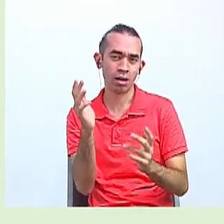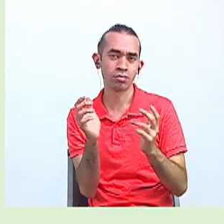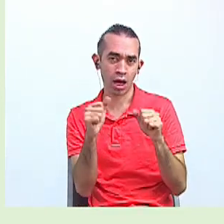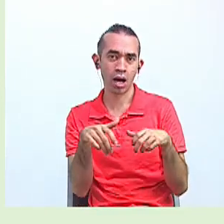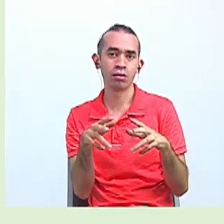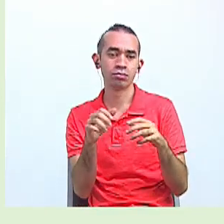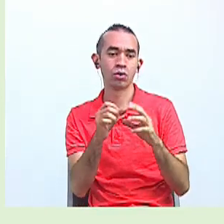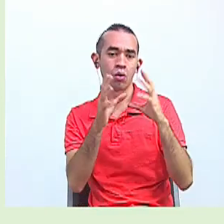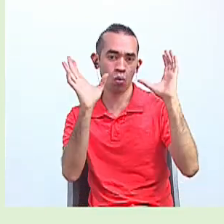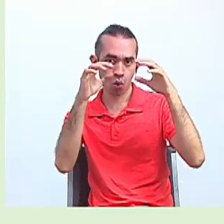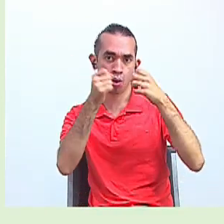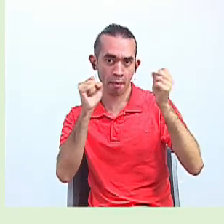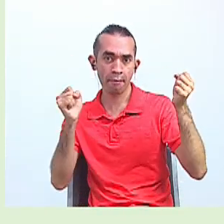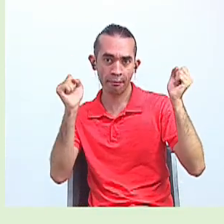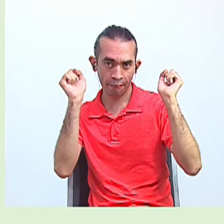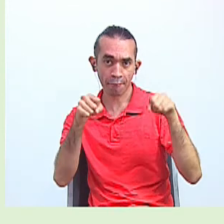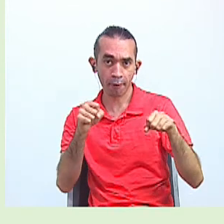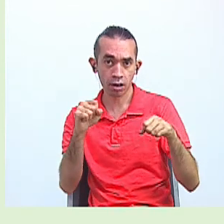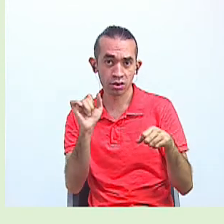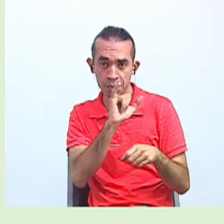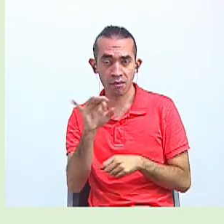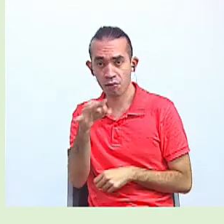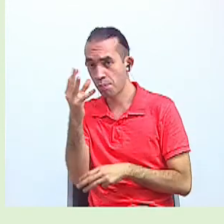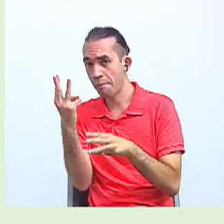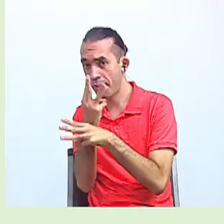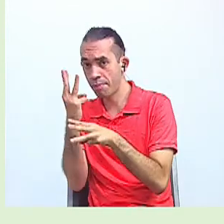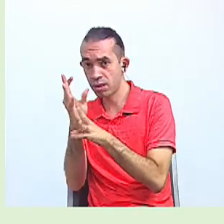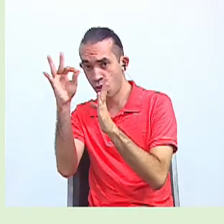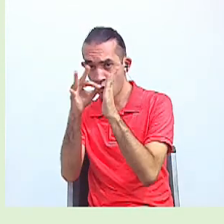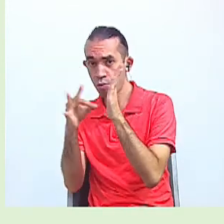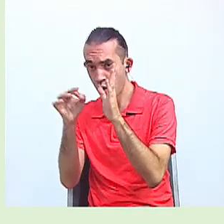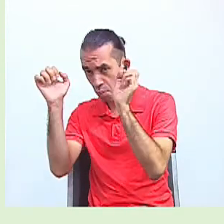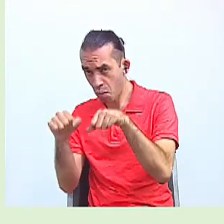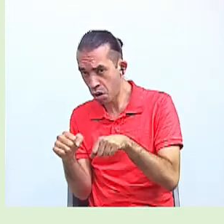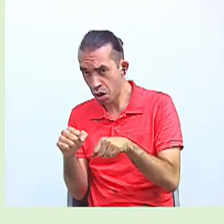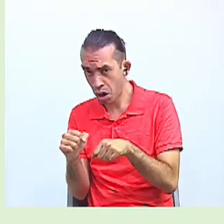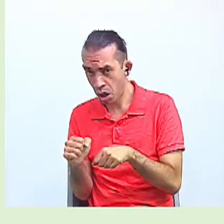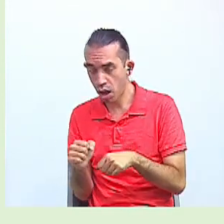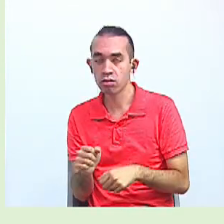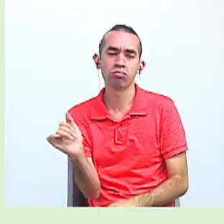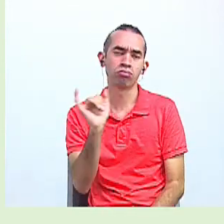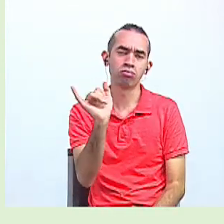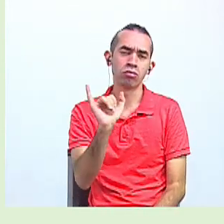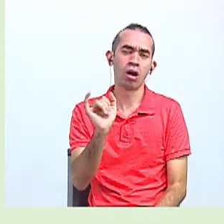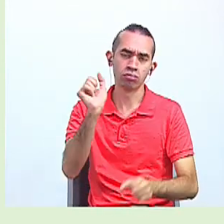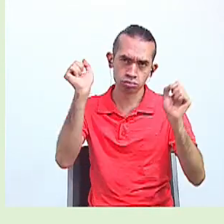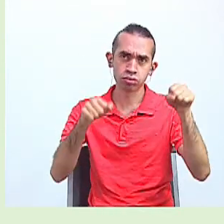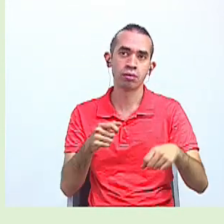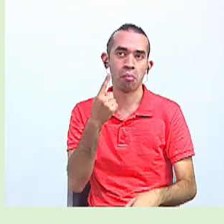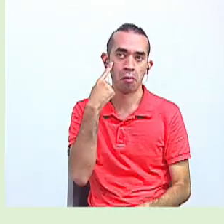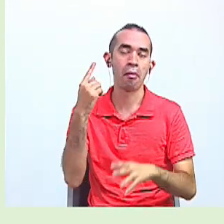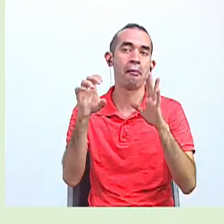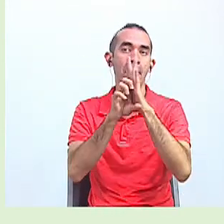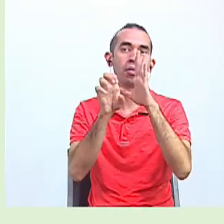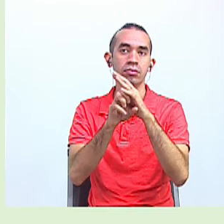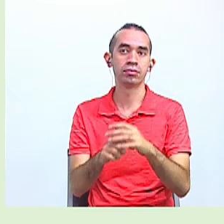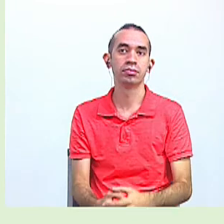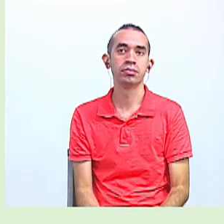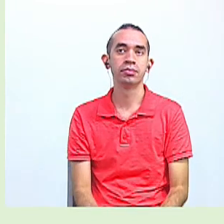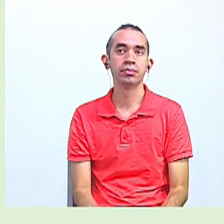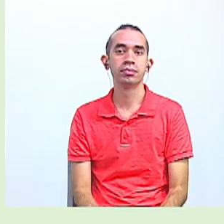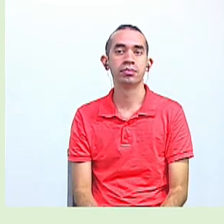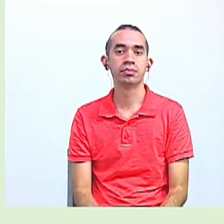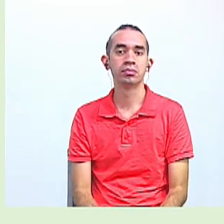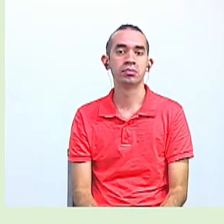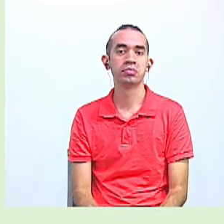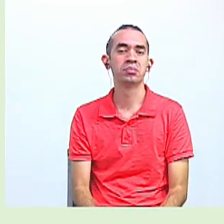aplicación de Google Maps de manera matemática, con fórmulas? Claro que sí. Por eso veamos el siguiente ejemplo.